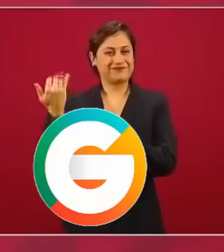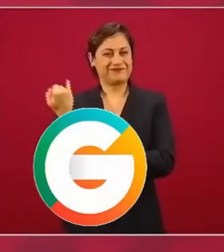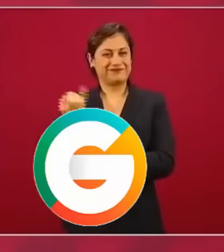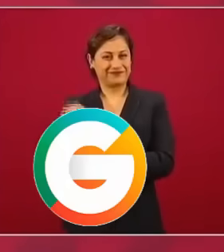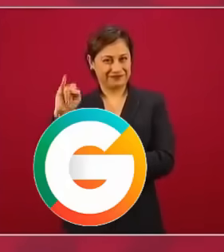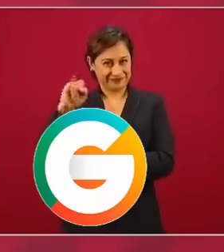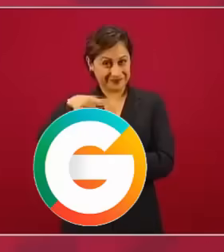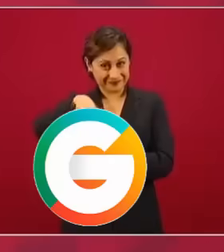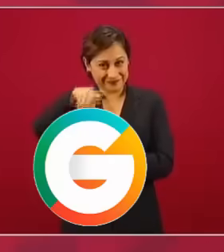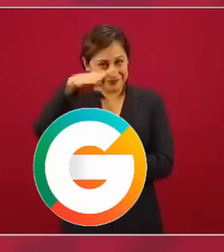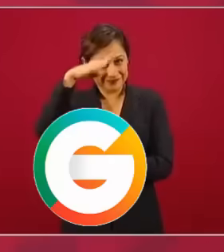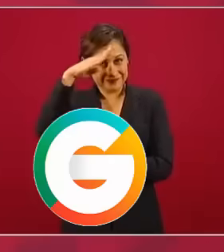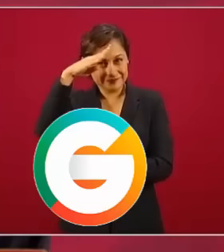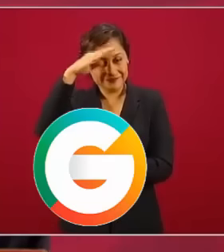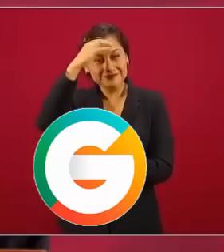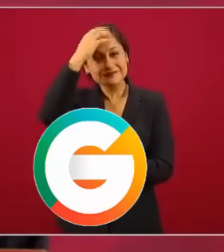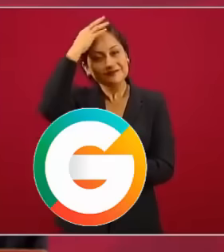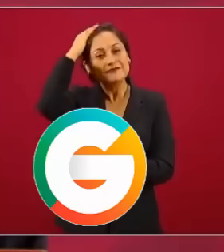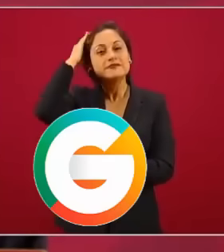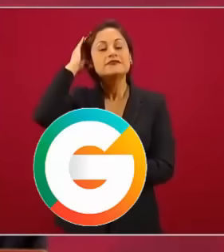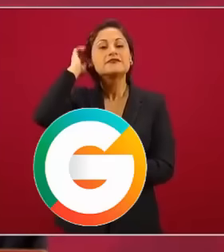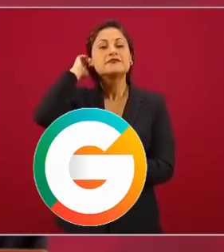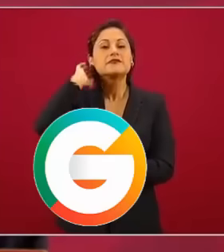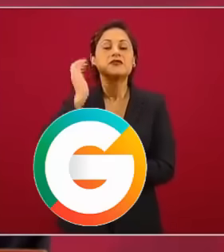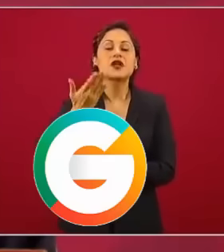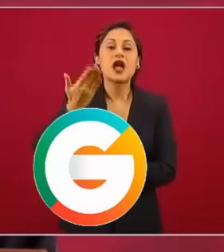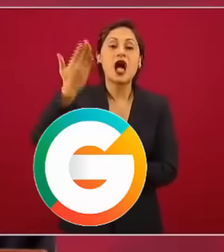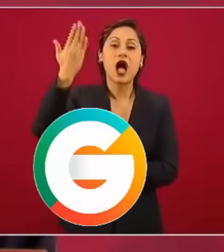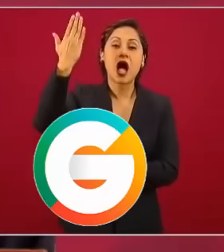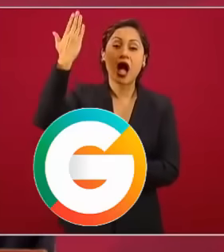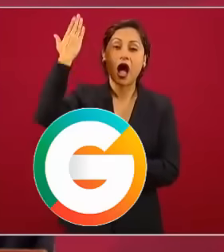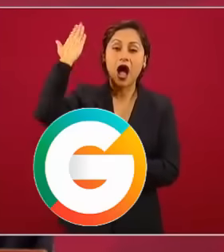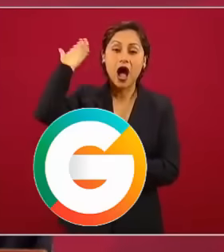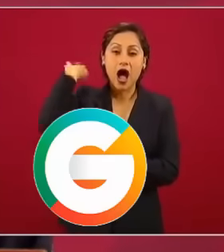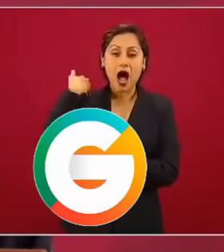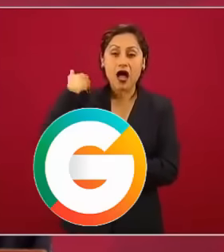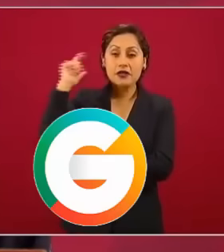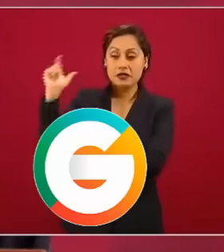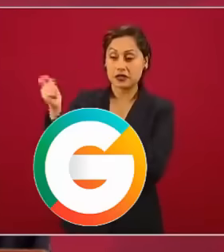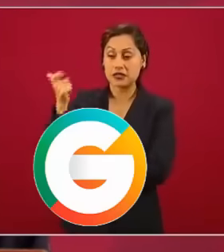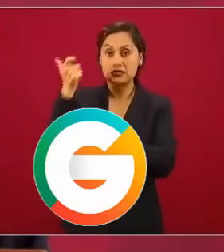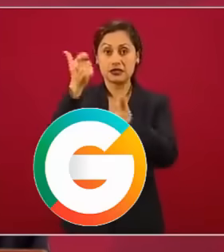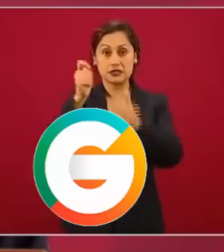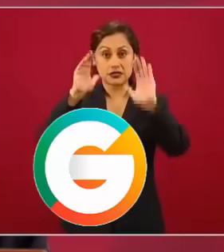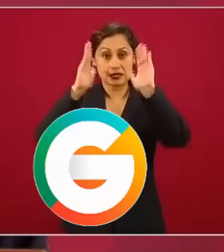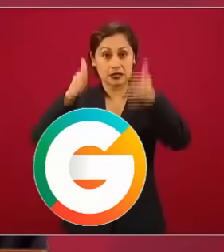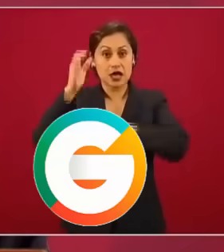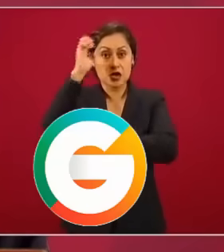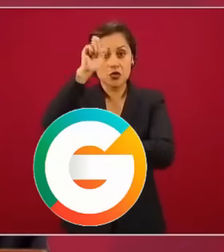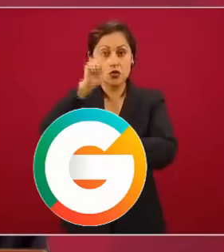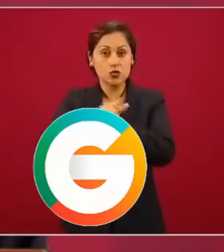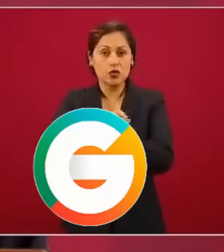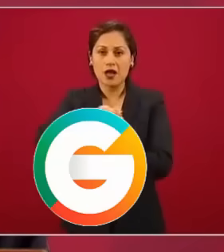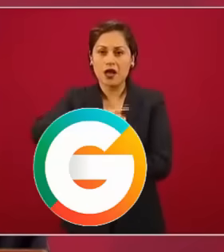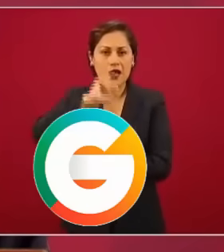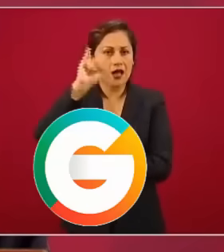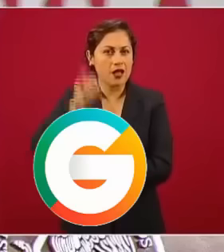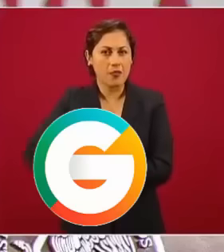¿cuándo se había entregado tanto a la cultura?